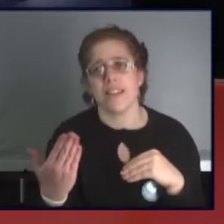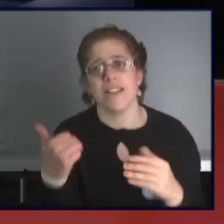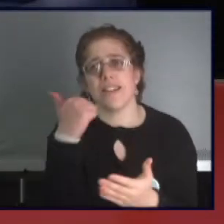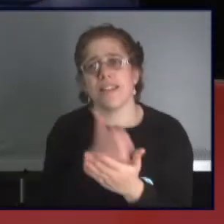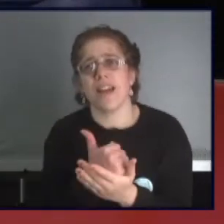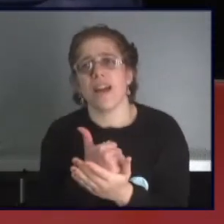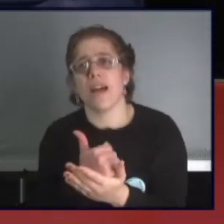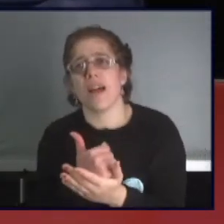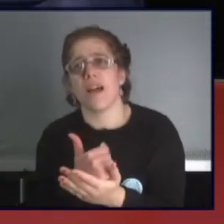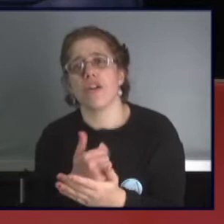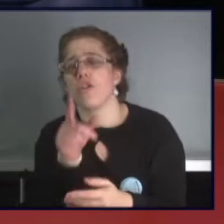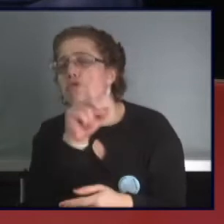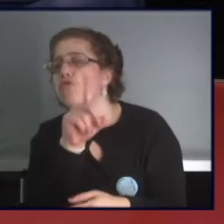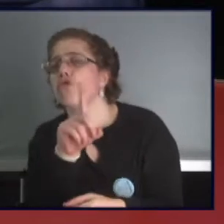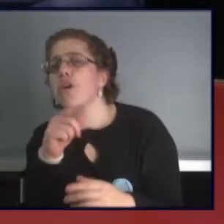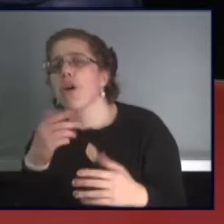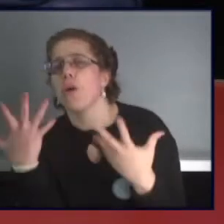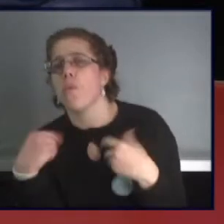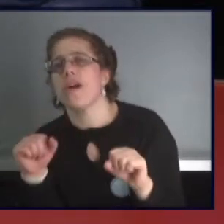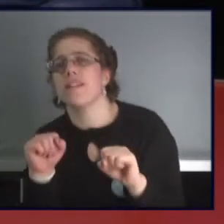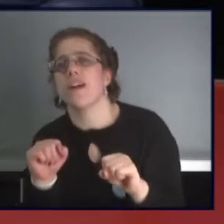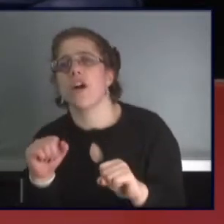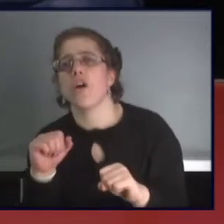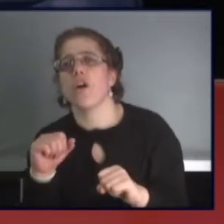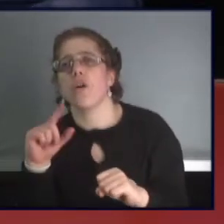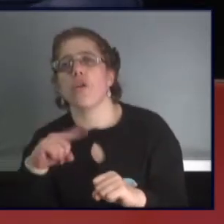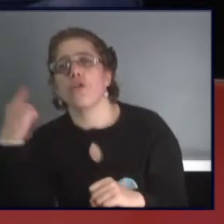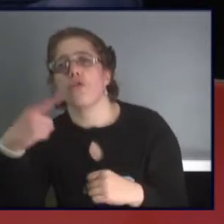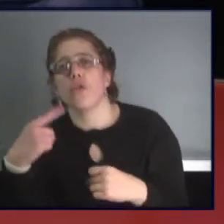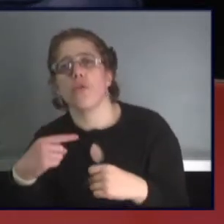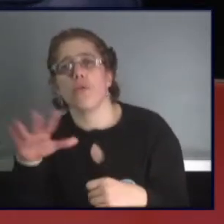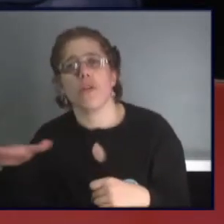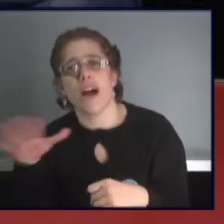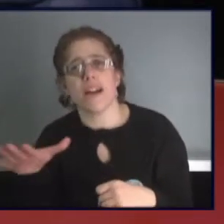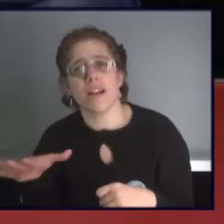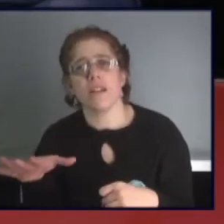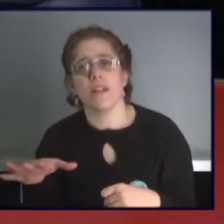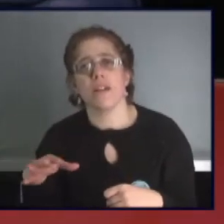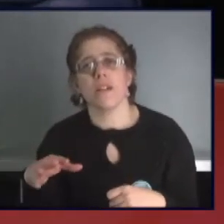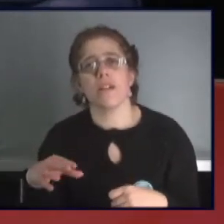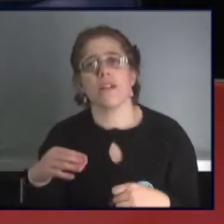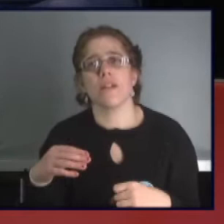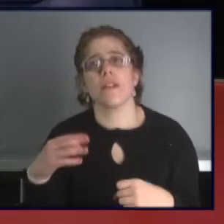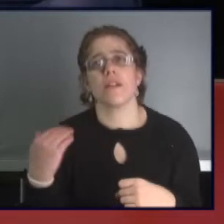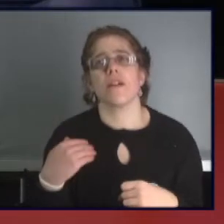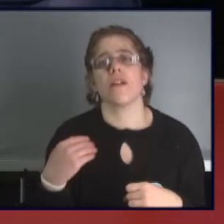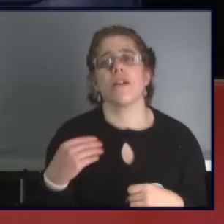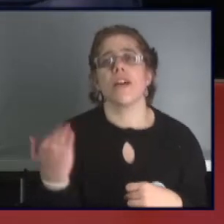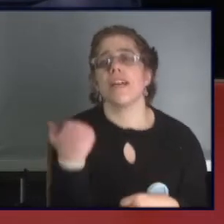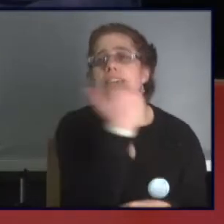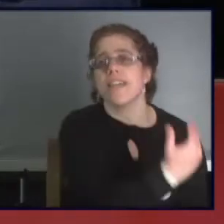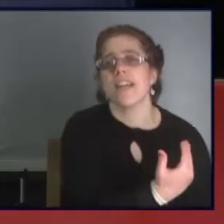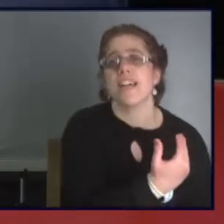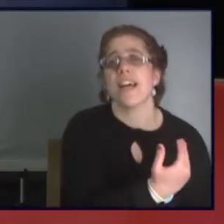no encuentra en otros lugares y encuentra en la izquierda o busca a la izquierda para expresar algunas cosas o la izquierda también